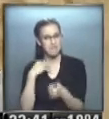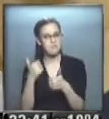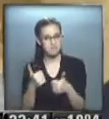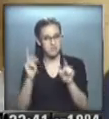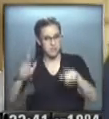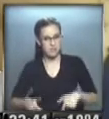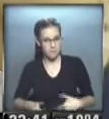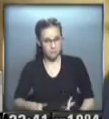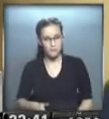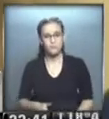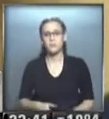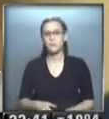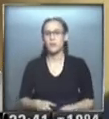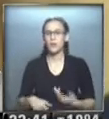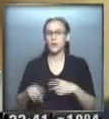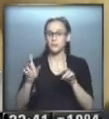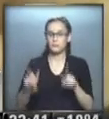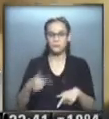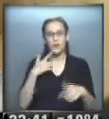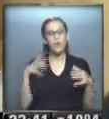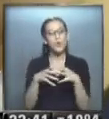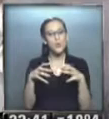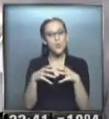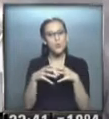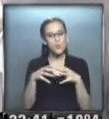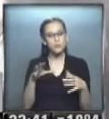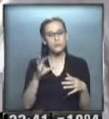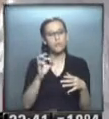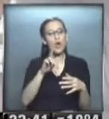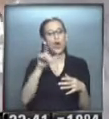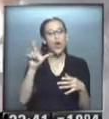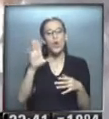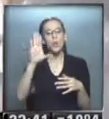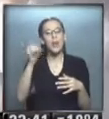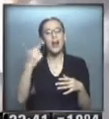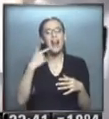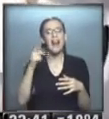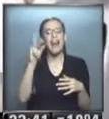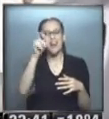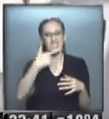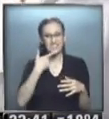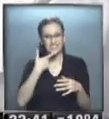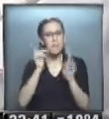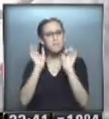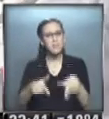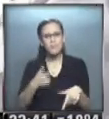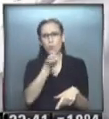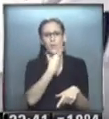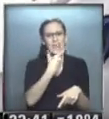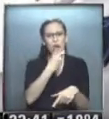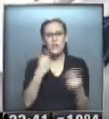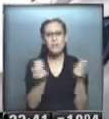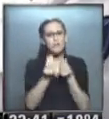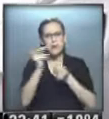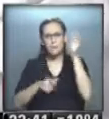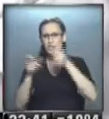tiempo. Y esto ha llegado incluso a grupos como los All Blacks, que acá los estamos viendo, se dejaron el bigote varios de ellos,